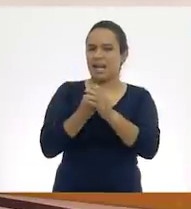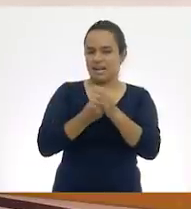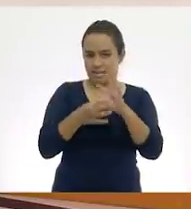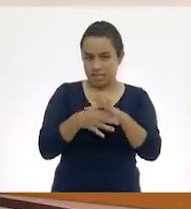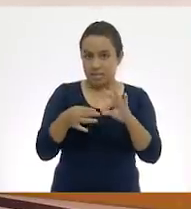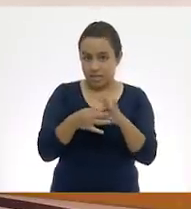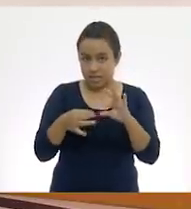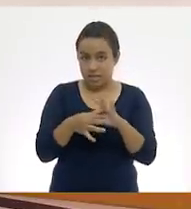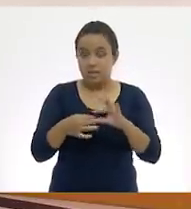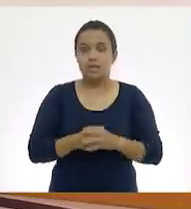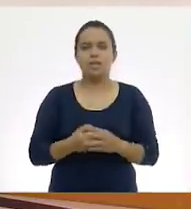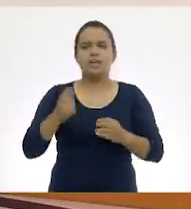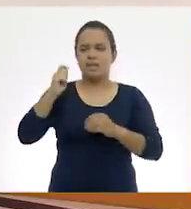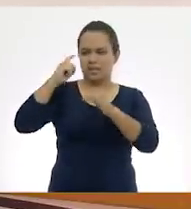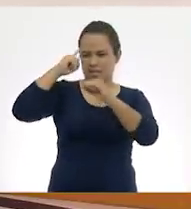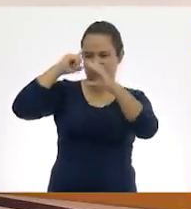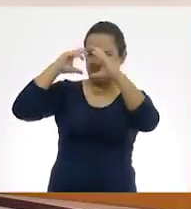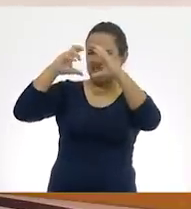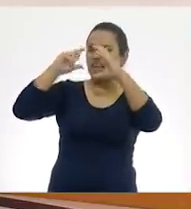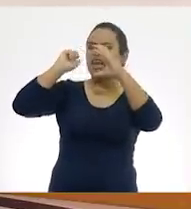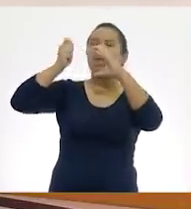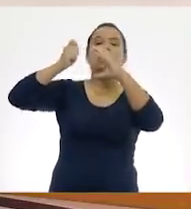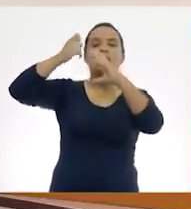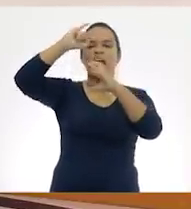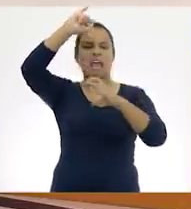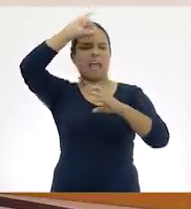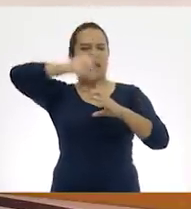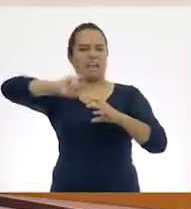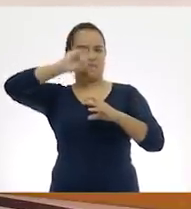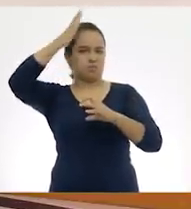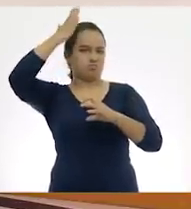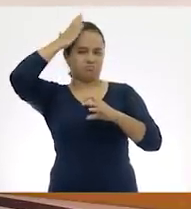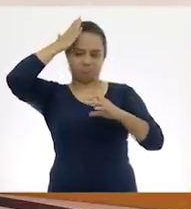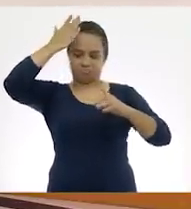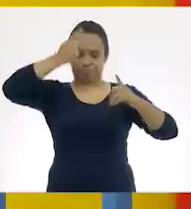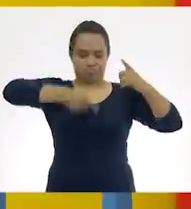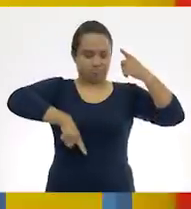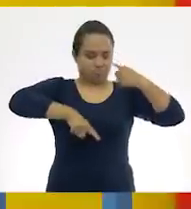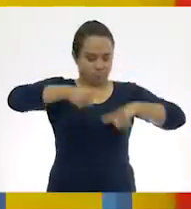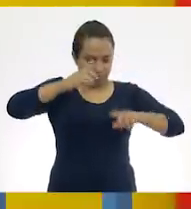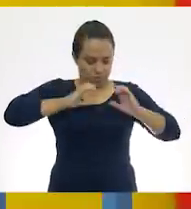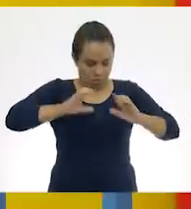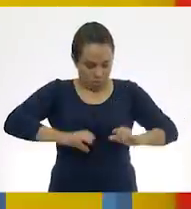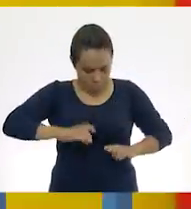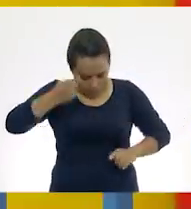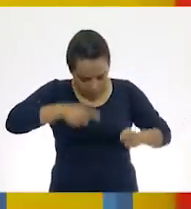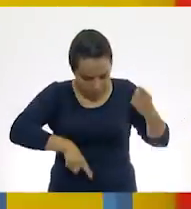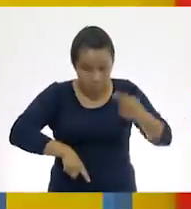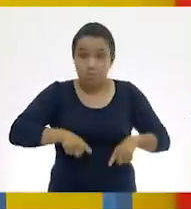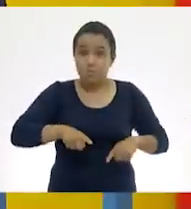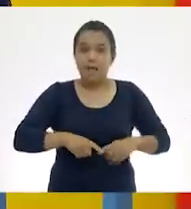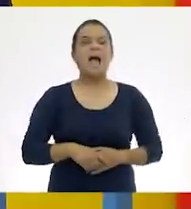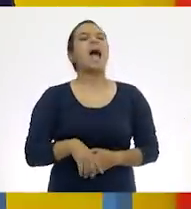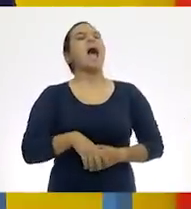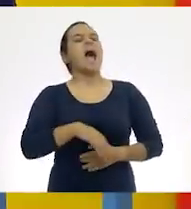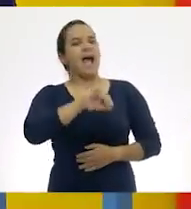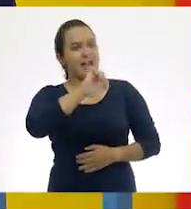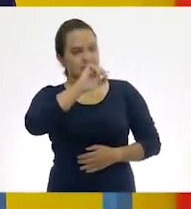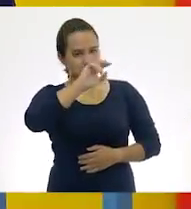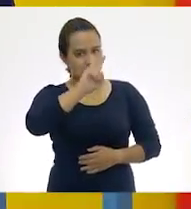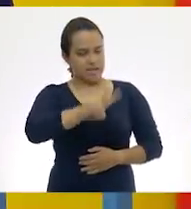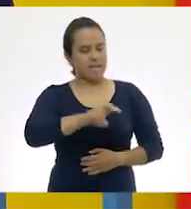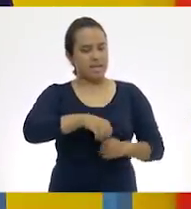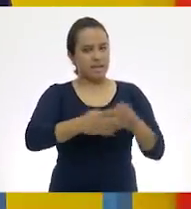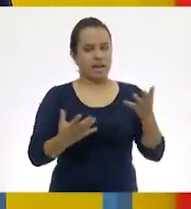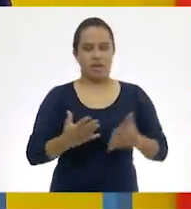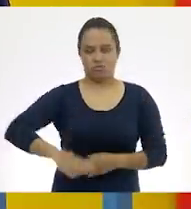es como si nuestro cerebro fuera el jefe de todo nuestro cuerpo. Ah, claro, entonces... A sus